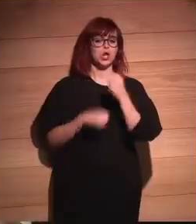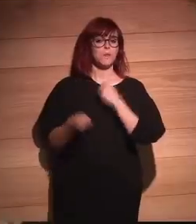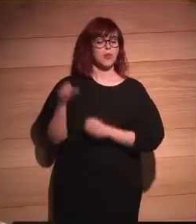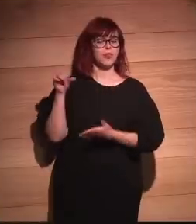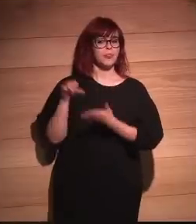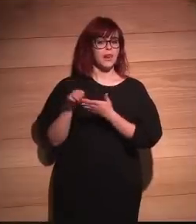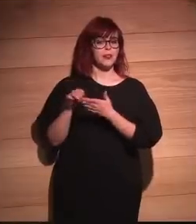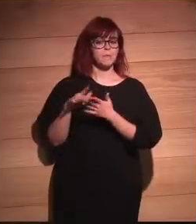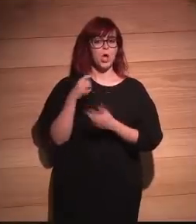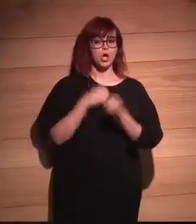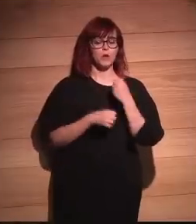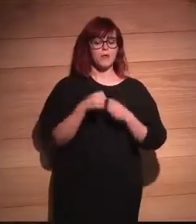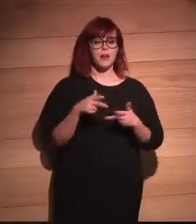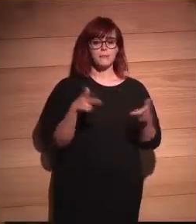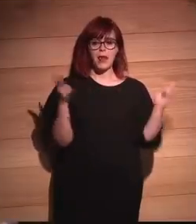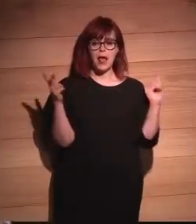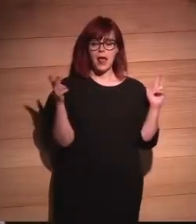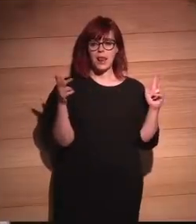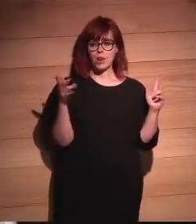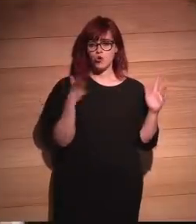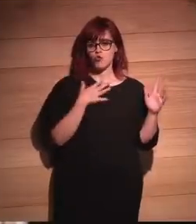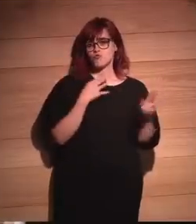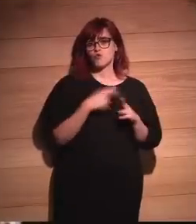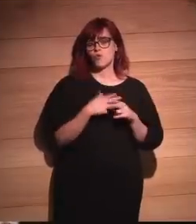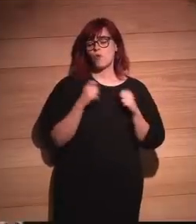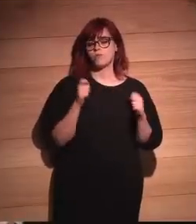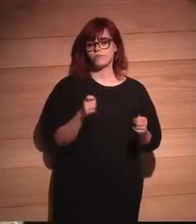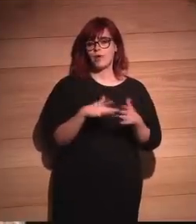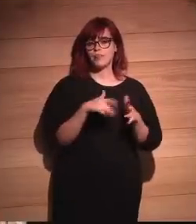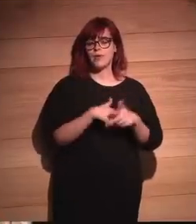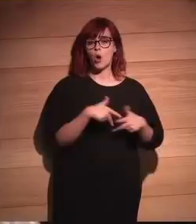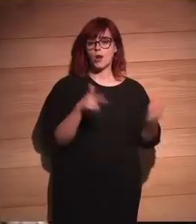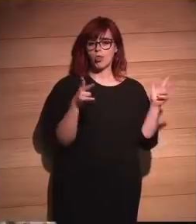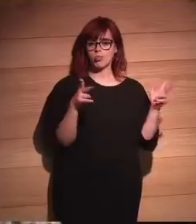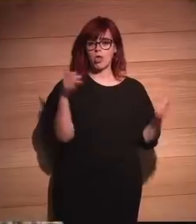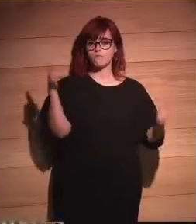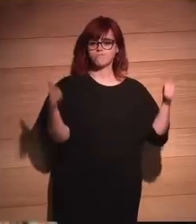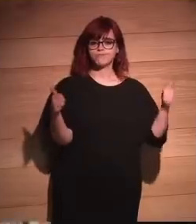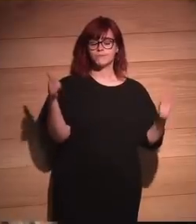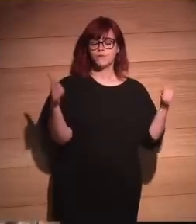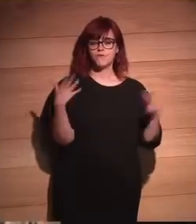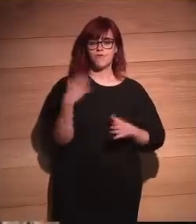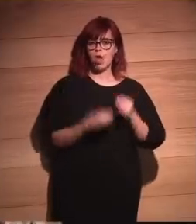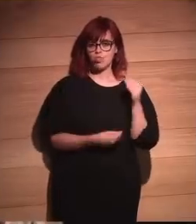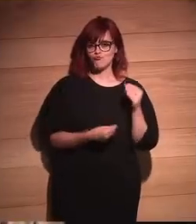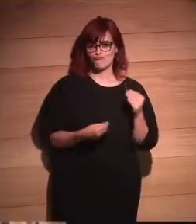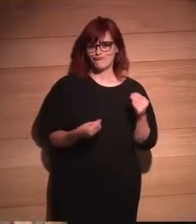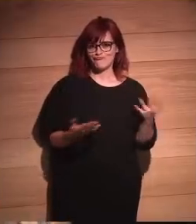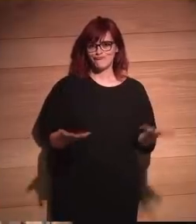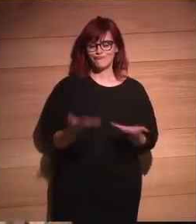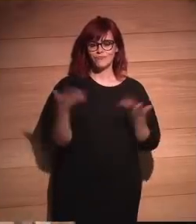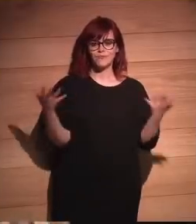centralizada con la economía liberal, como le queramos llamar, o las democracias occidentales, falló estrepitosamente